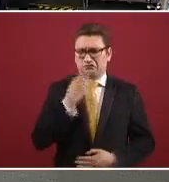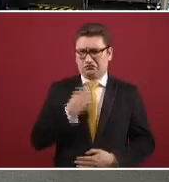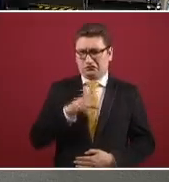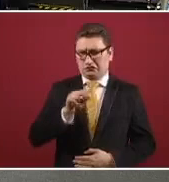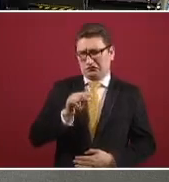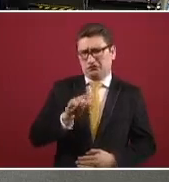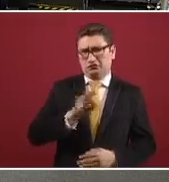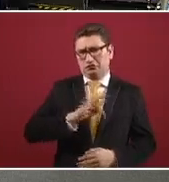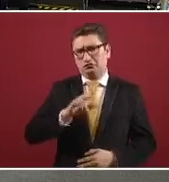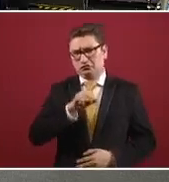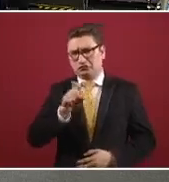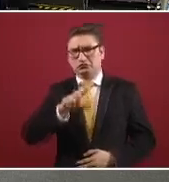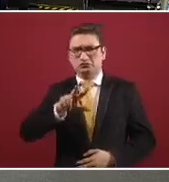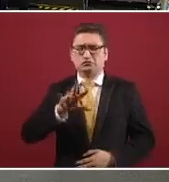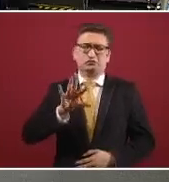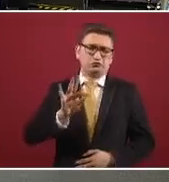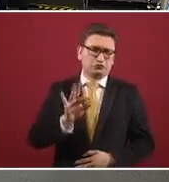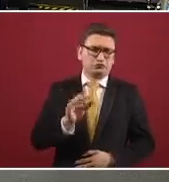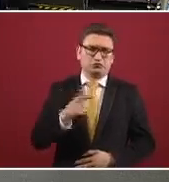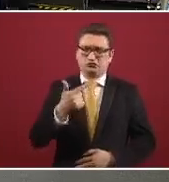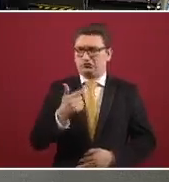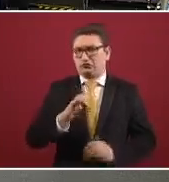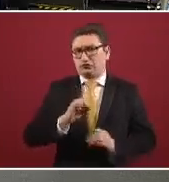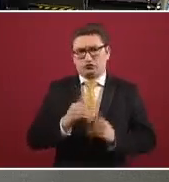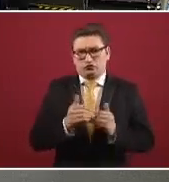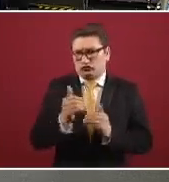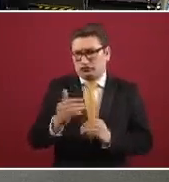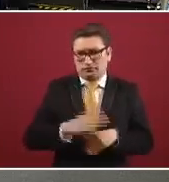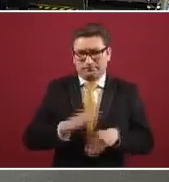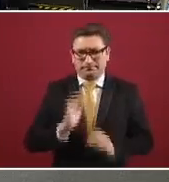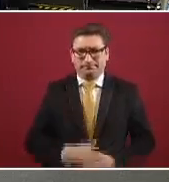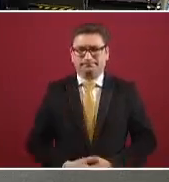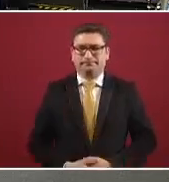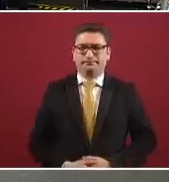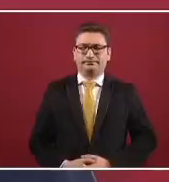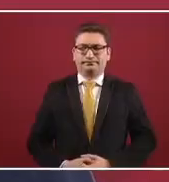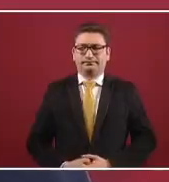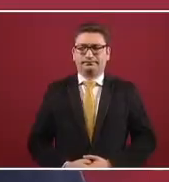147, sí, y los que se acumulen.